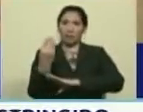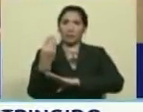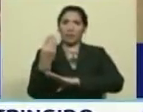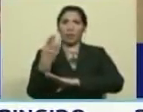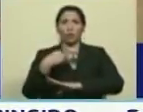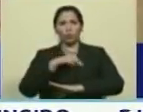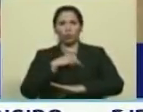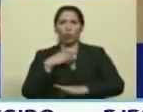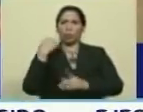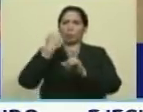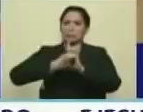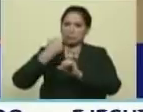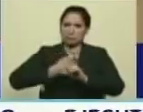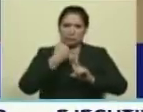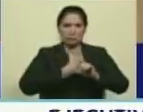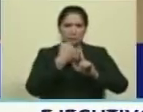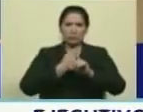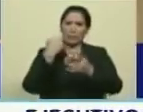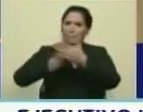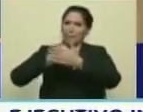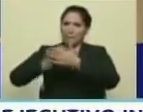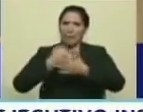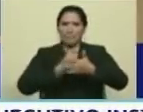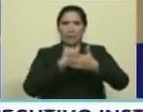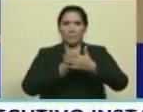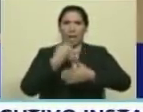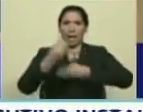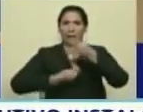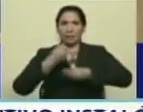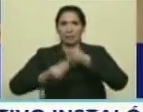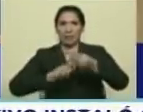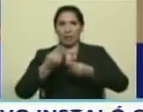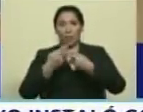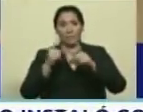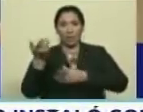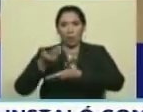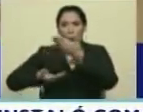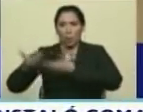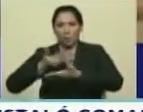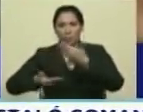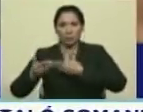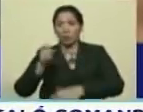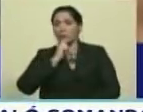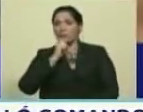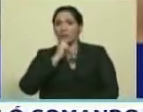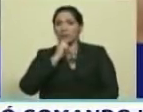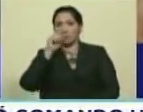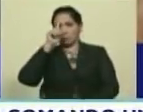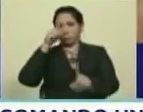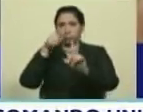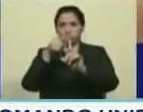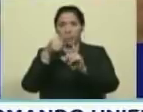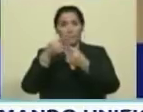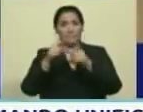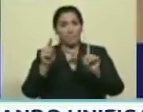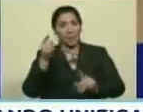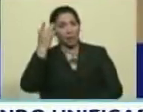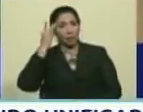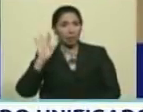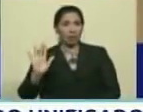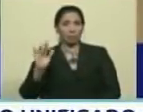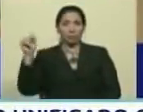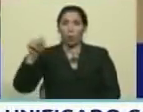hacerlo, pero la colaboración era difícil de alcanzar. Creo que